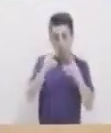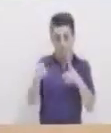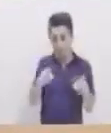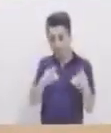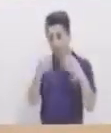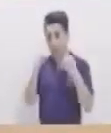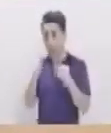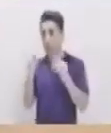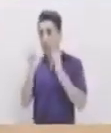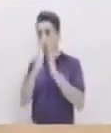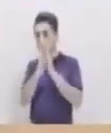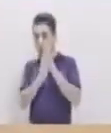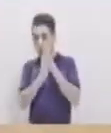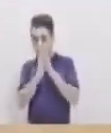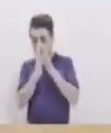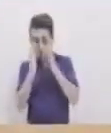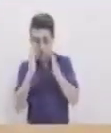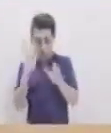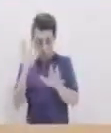ellas.